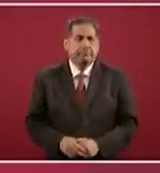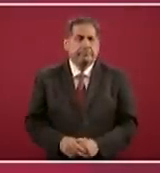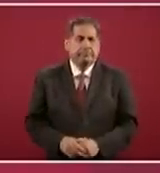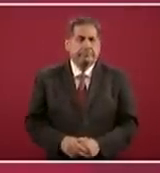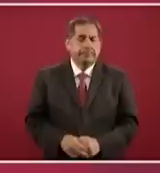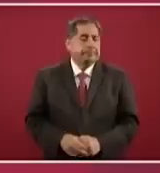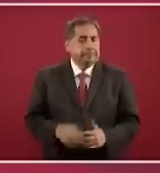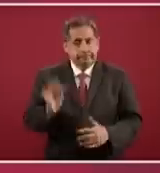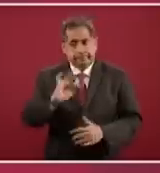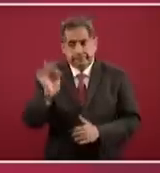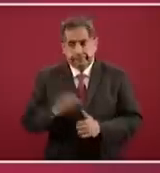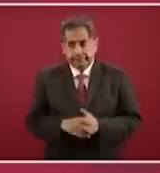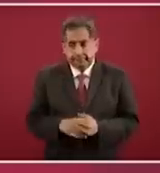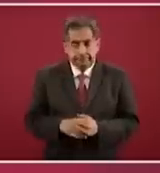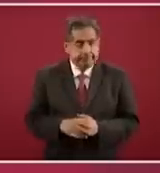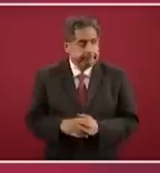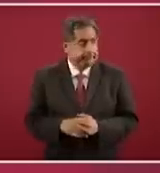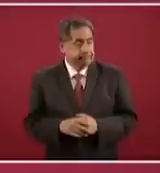Y si algún